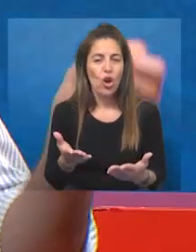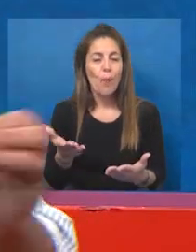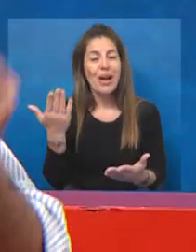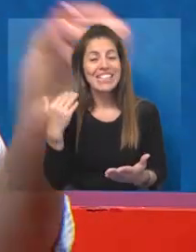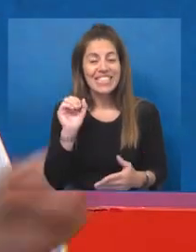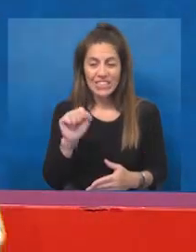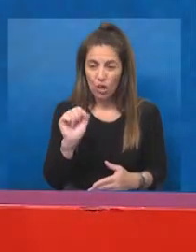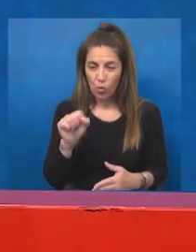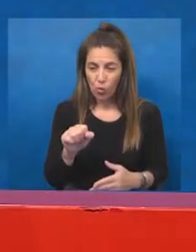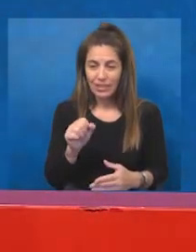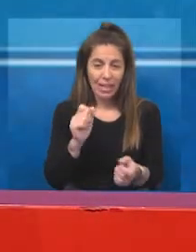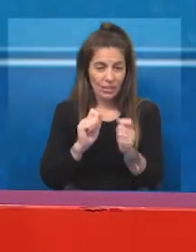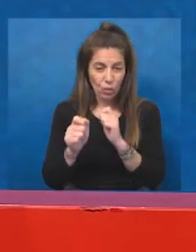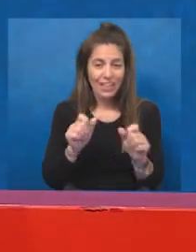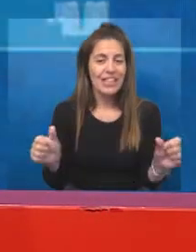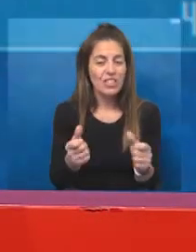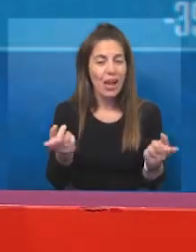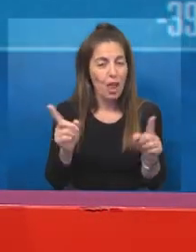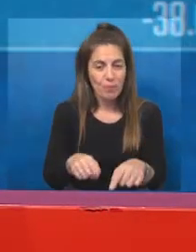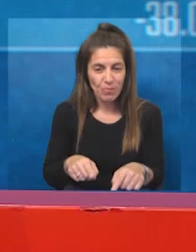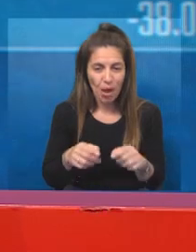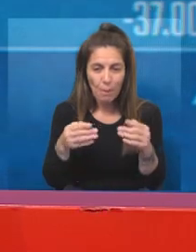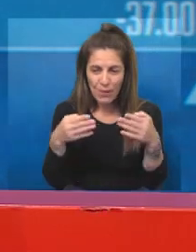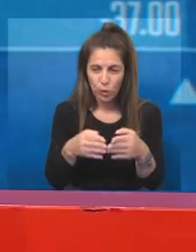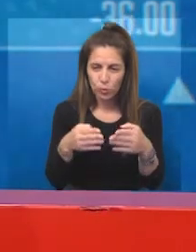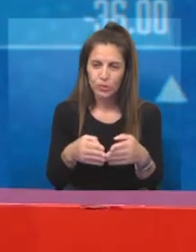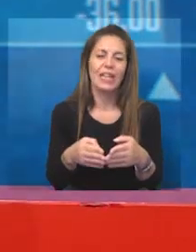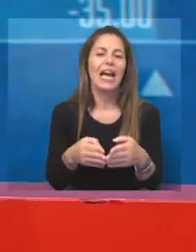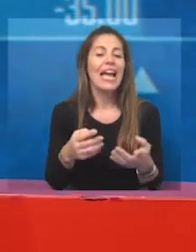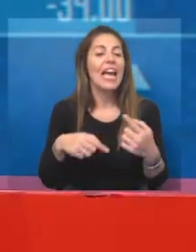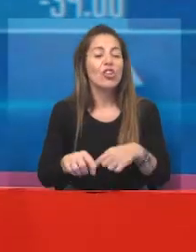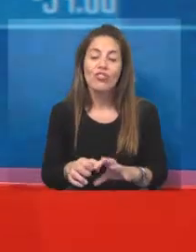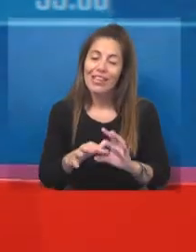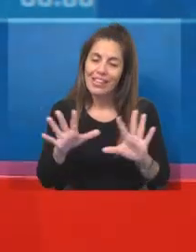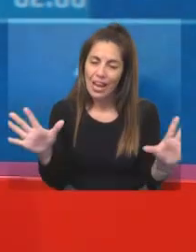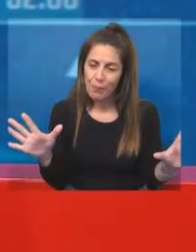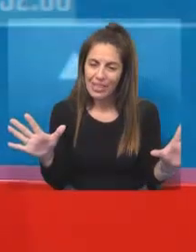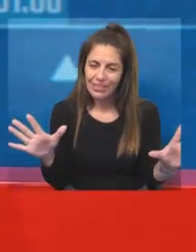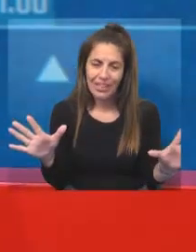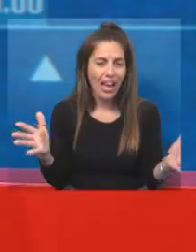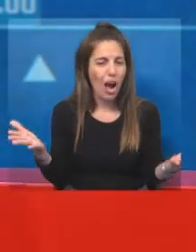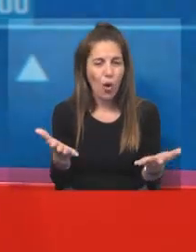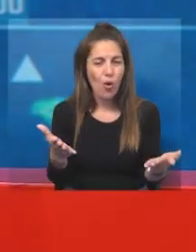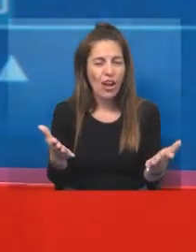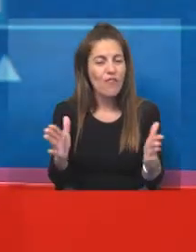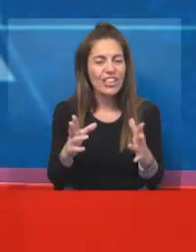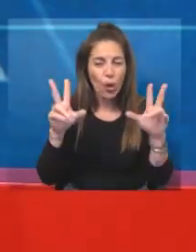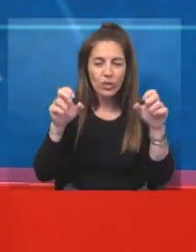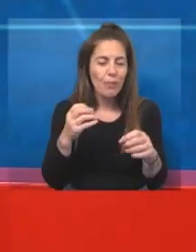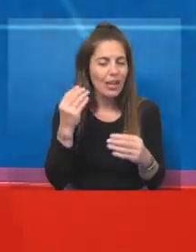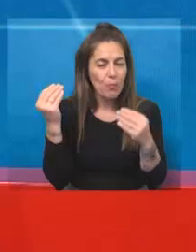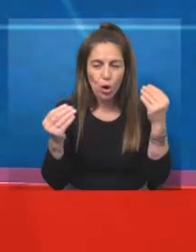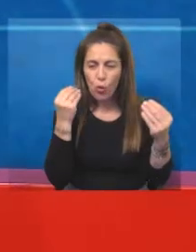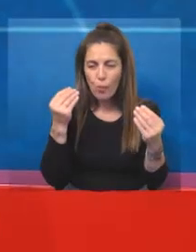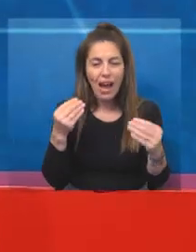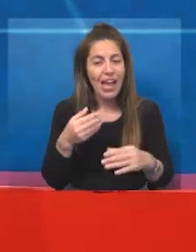encuestas en las cuales se realizaban la misma la la misma pregunta entonces claramente estamos en ante un tema que preocupa muchísimo y